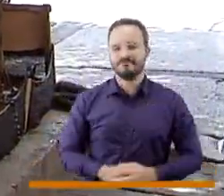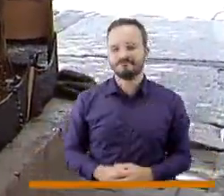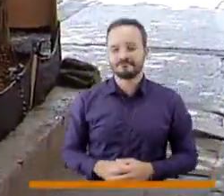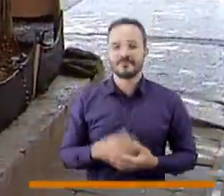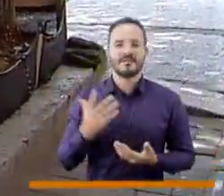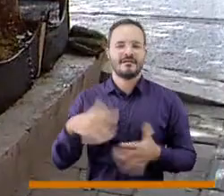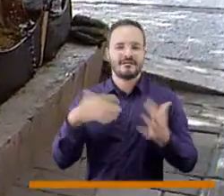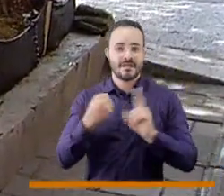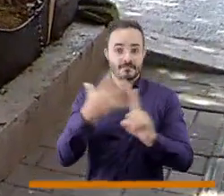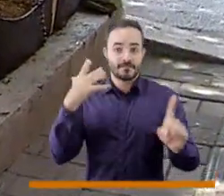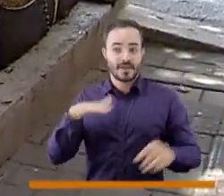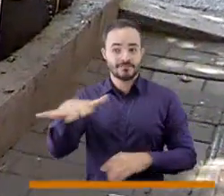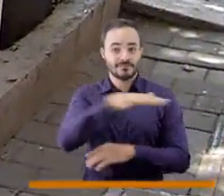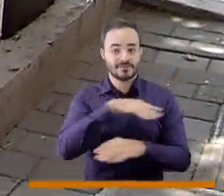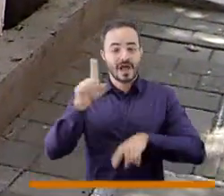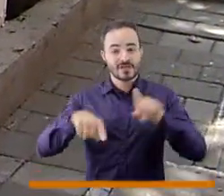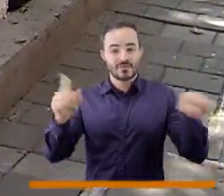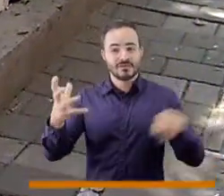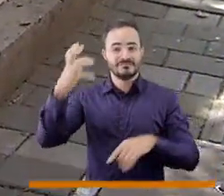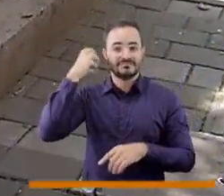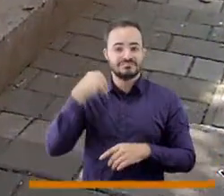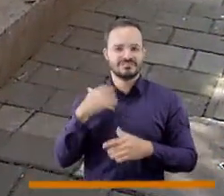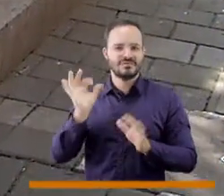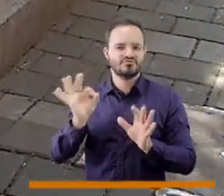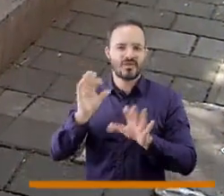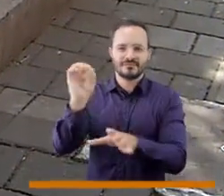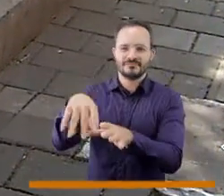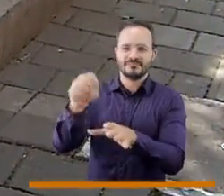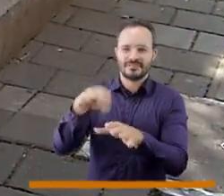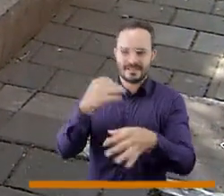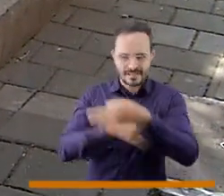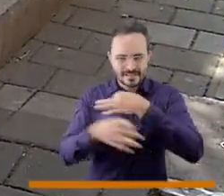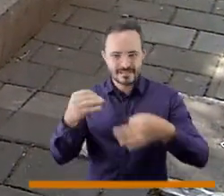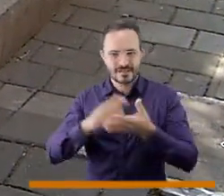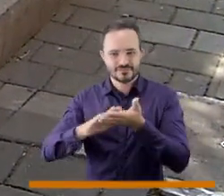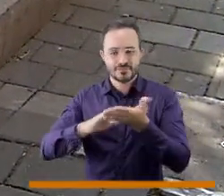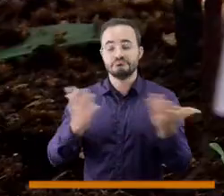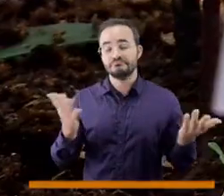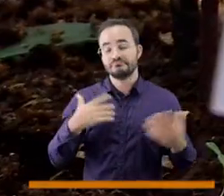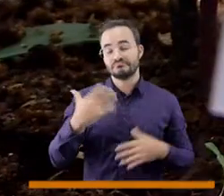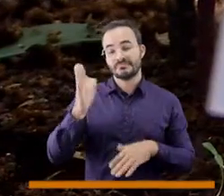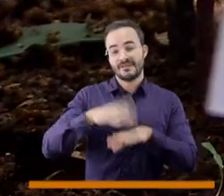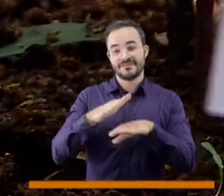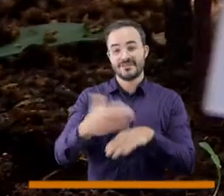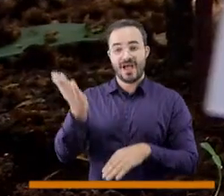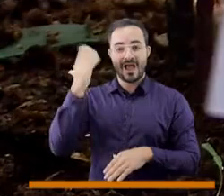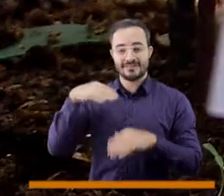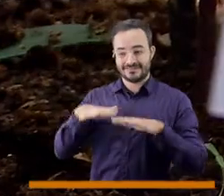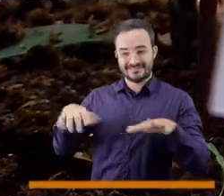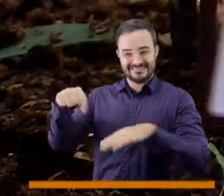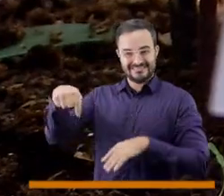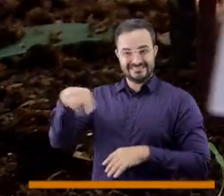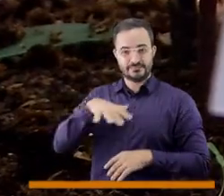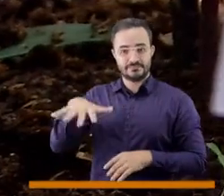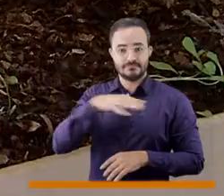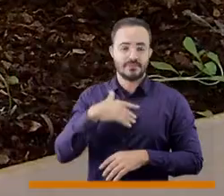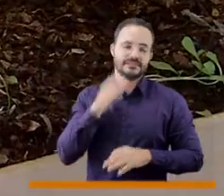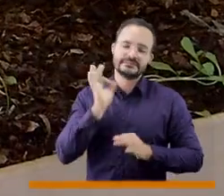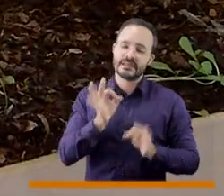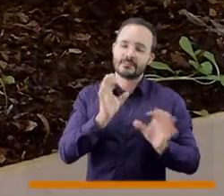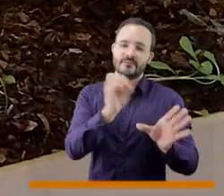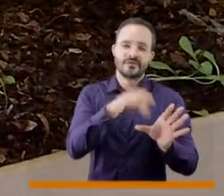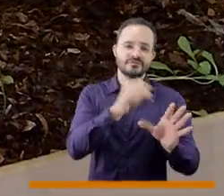en recuperación de zonas que antiguamente utilizaban para depositar basura. Sitios como estos normalmente suelen